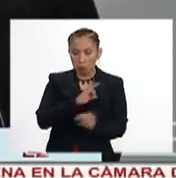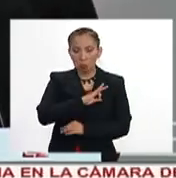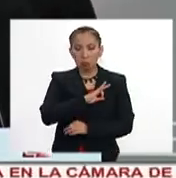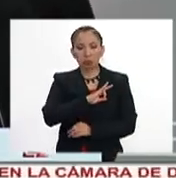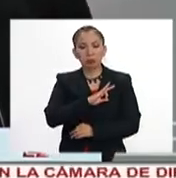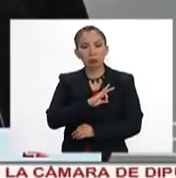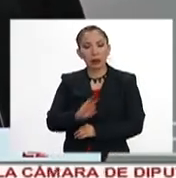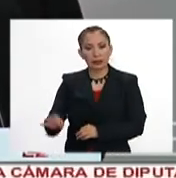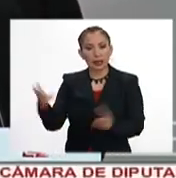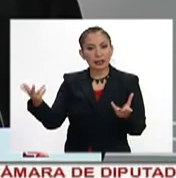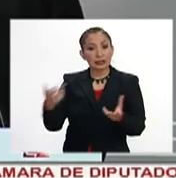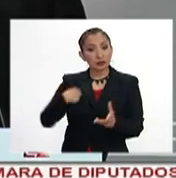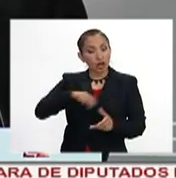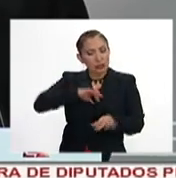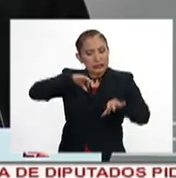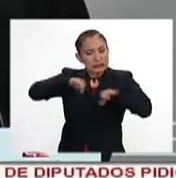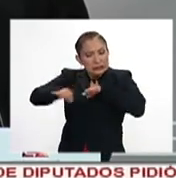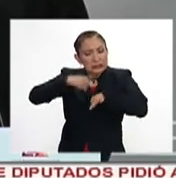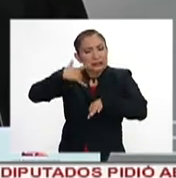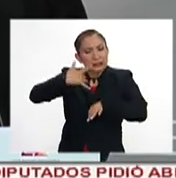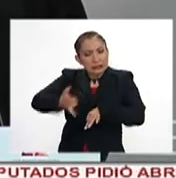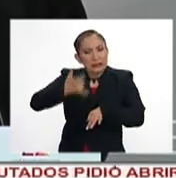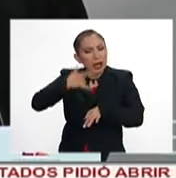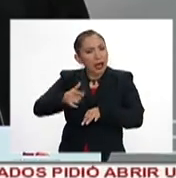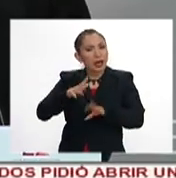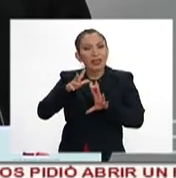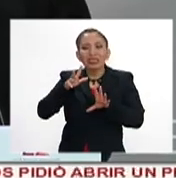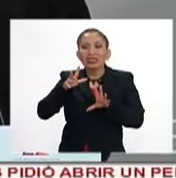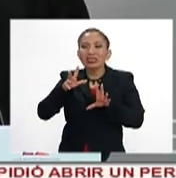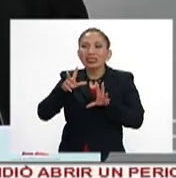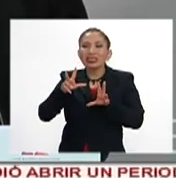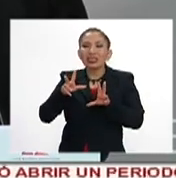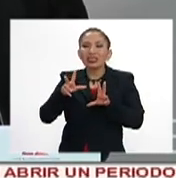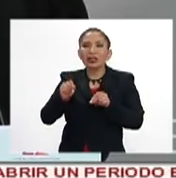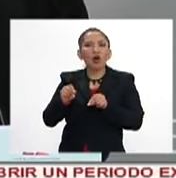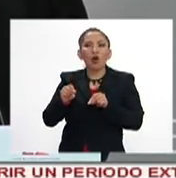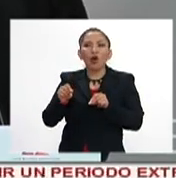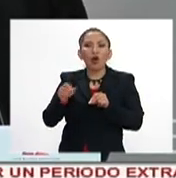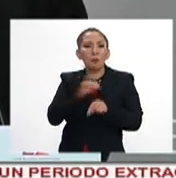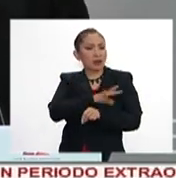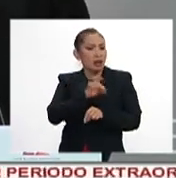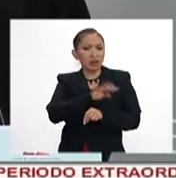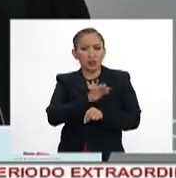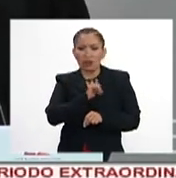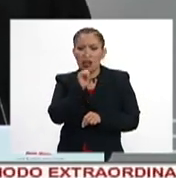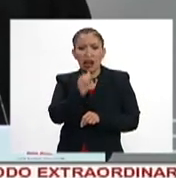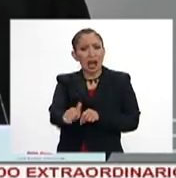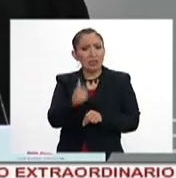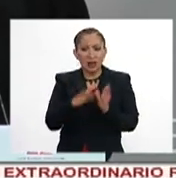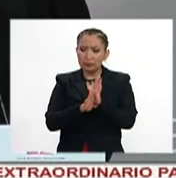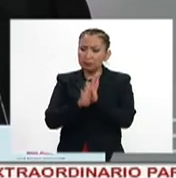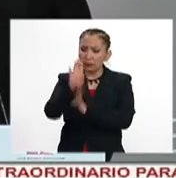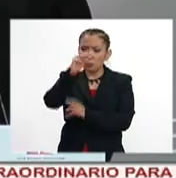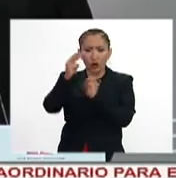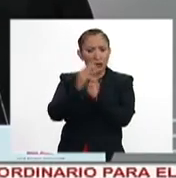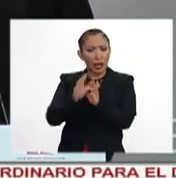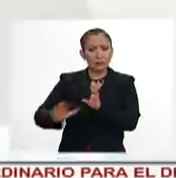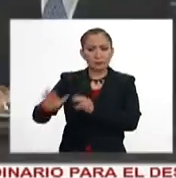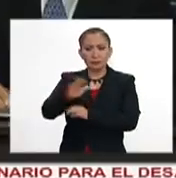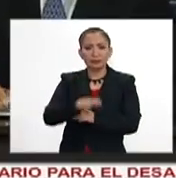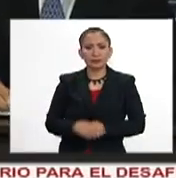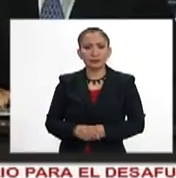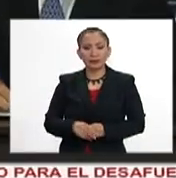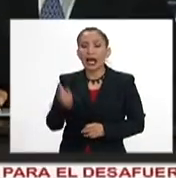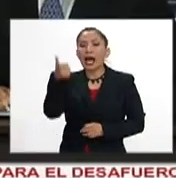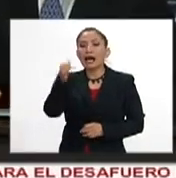posible si uno trabaja duro y no tenga miedo de crecer globalmente.